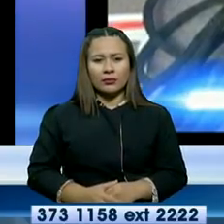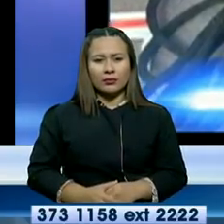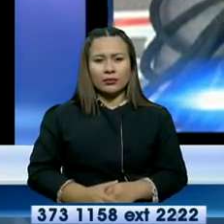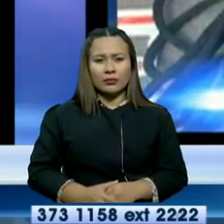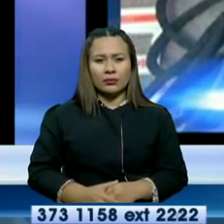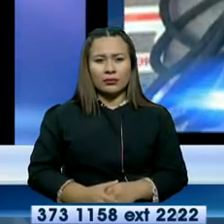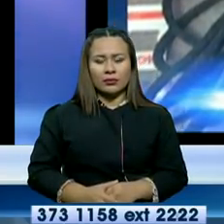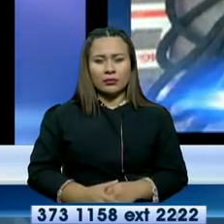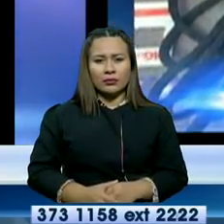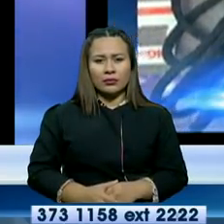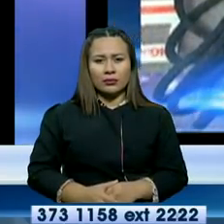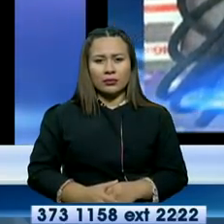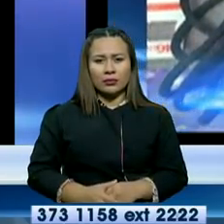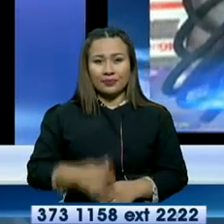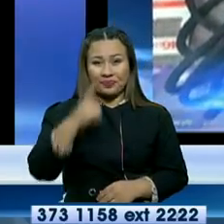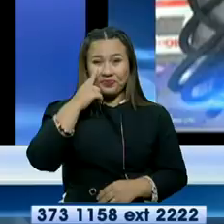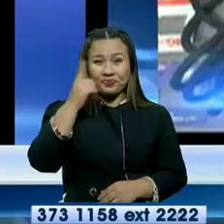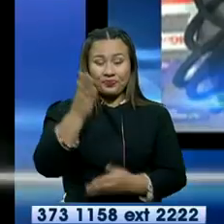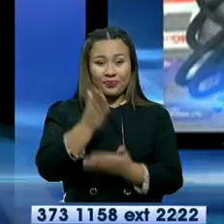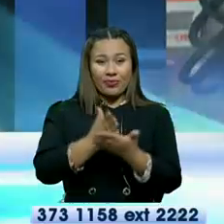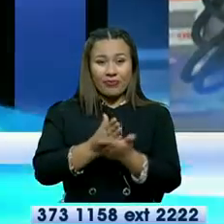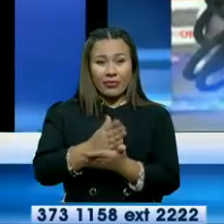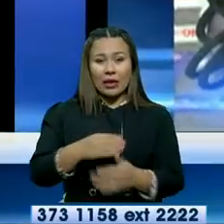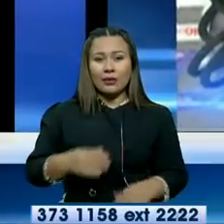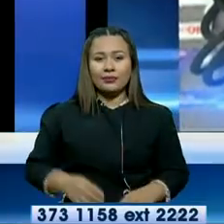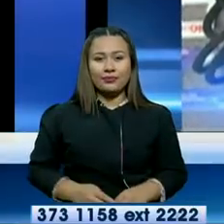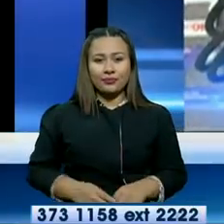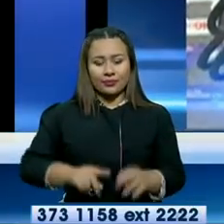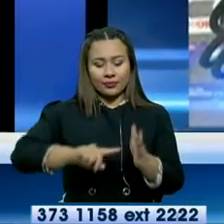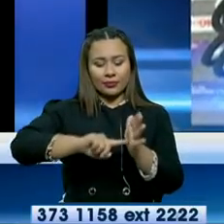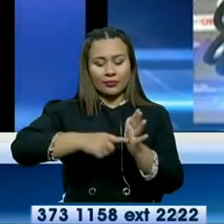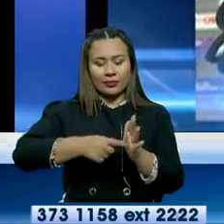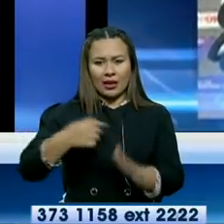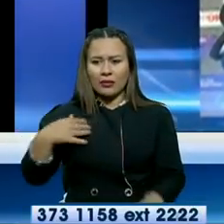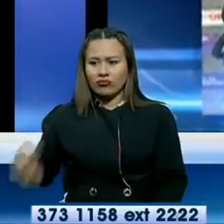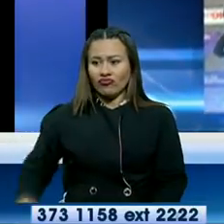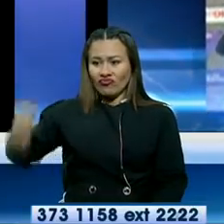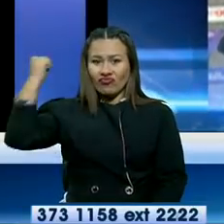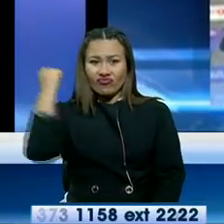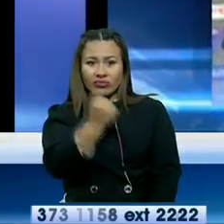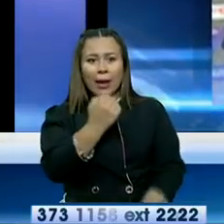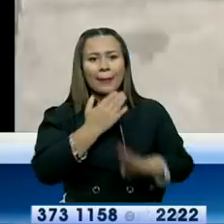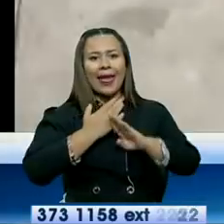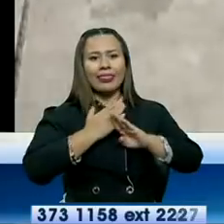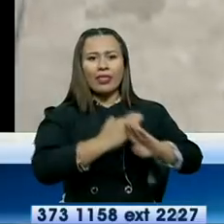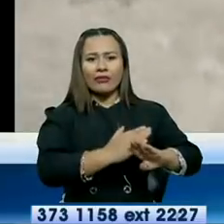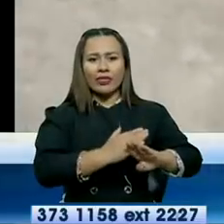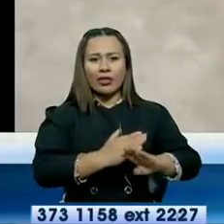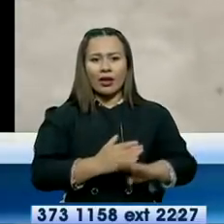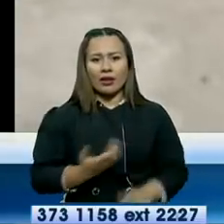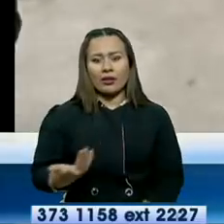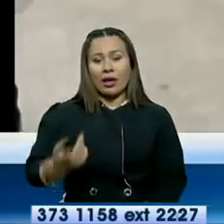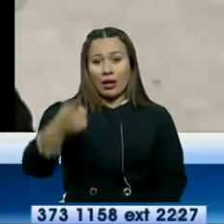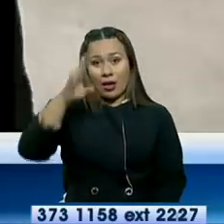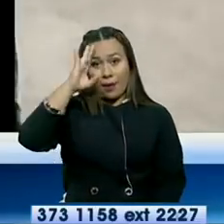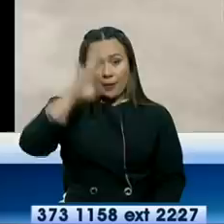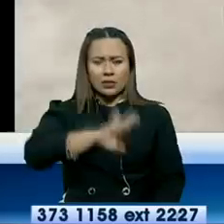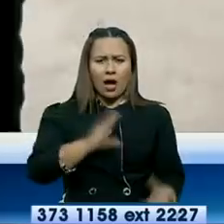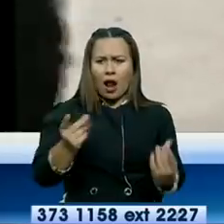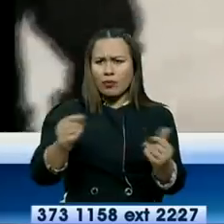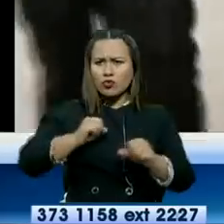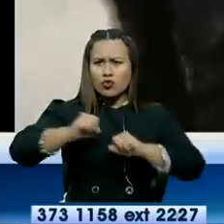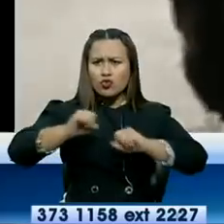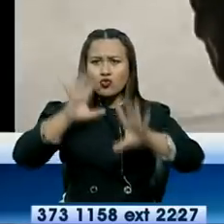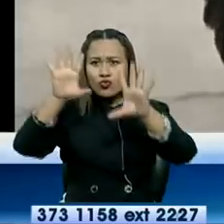con un objeto punzante, un desarmador, a la persona que hoy tenemos detenida. La policía realizó un rápido operativo